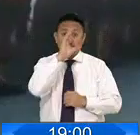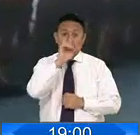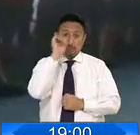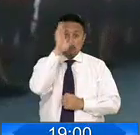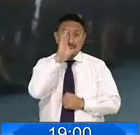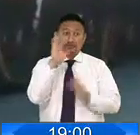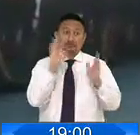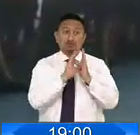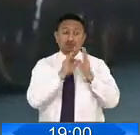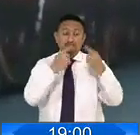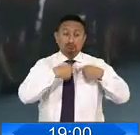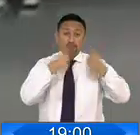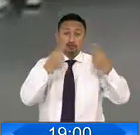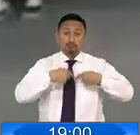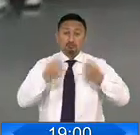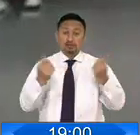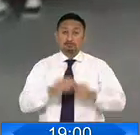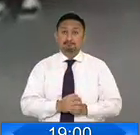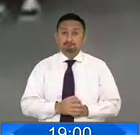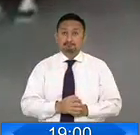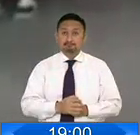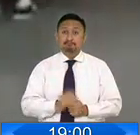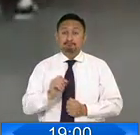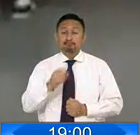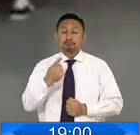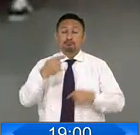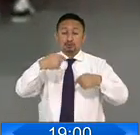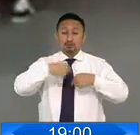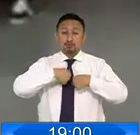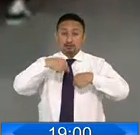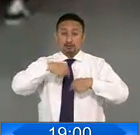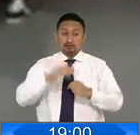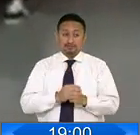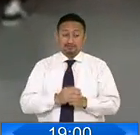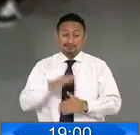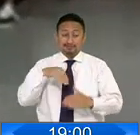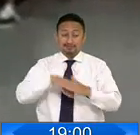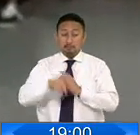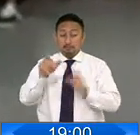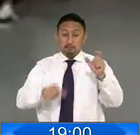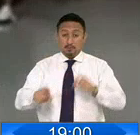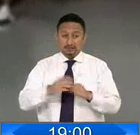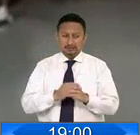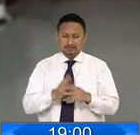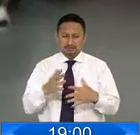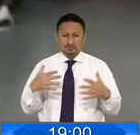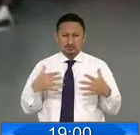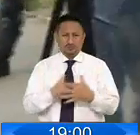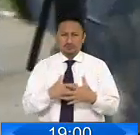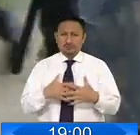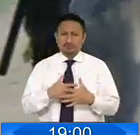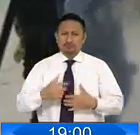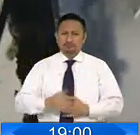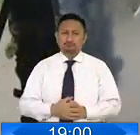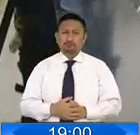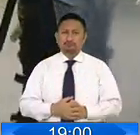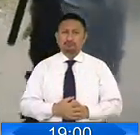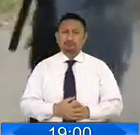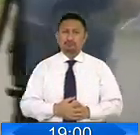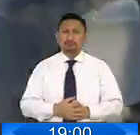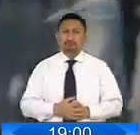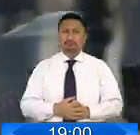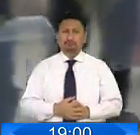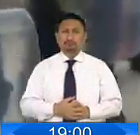contenido en las redes sociales, que solo se prestaron para generar terror entre la sociedad.